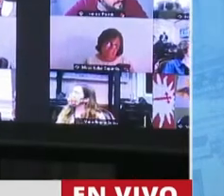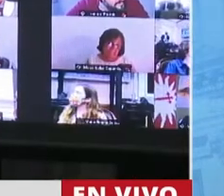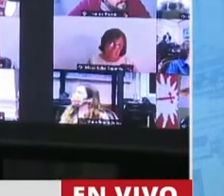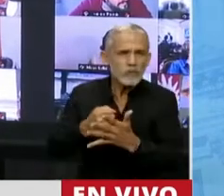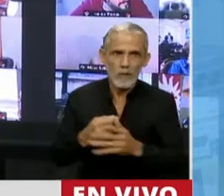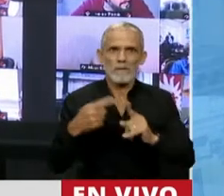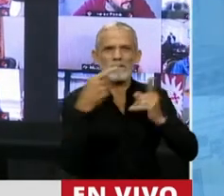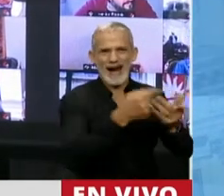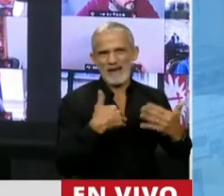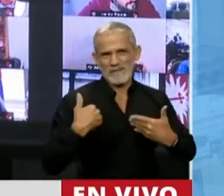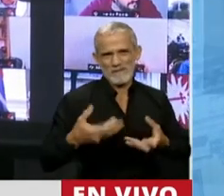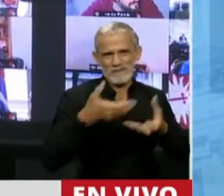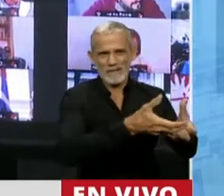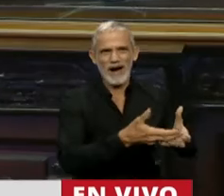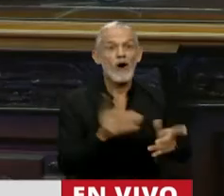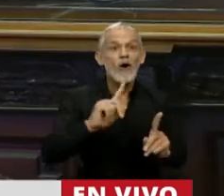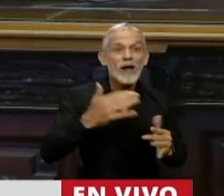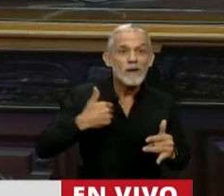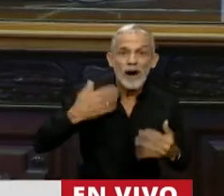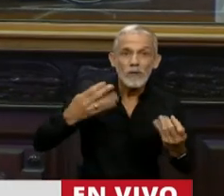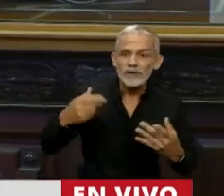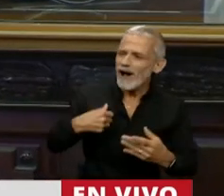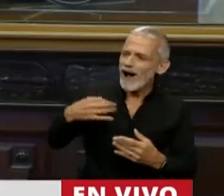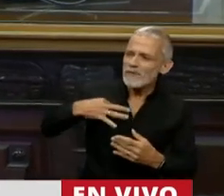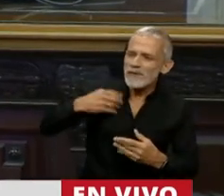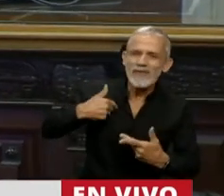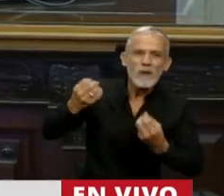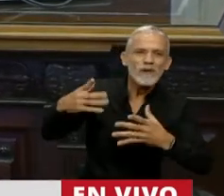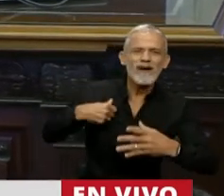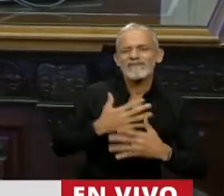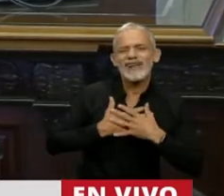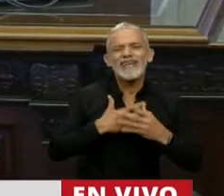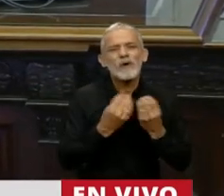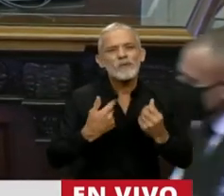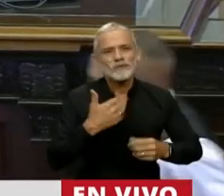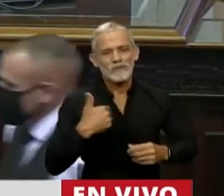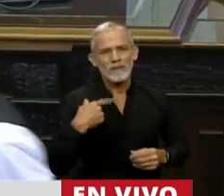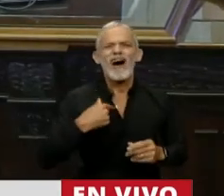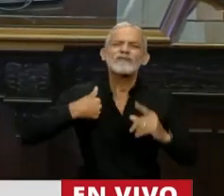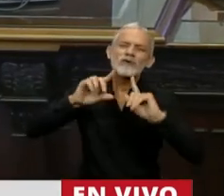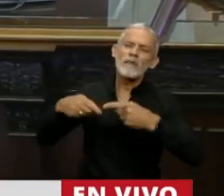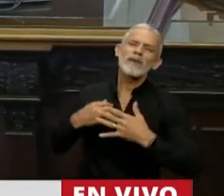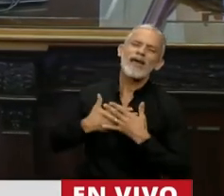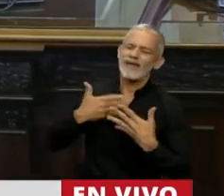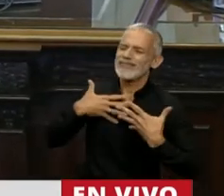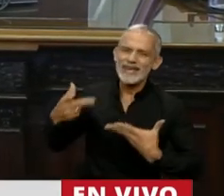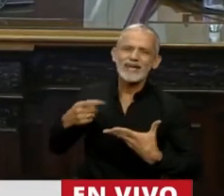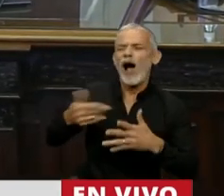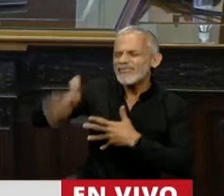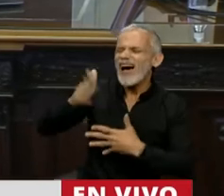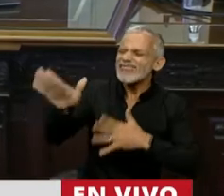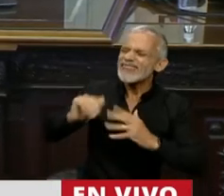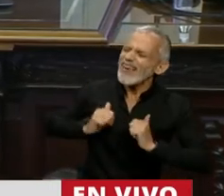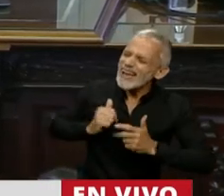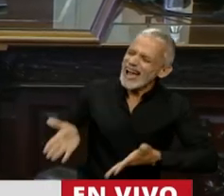Hola, mamita. ¿Cómo estás, mamá? Mi vida. Te quiero mucho, mamá. También, mi amor. Anda a descansar,